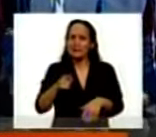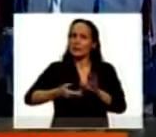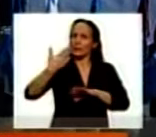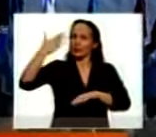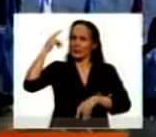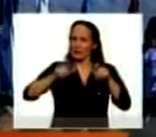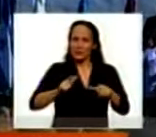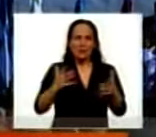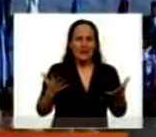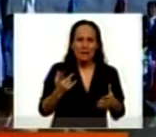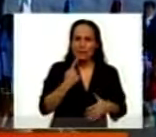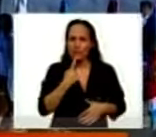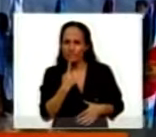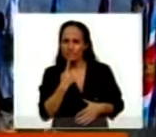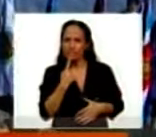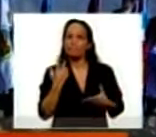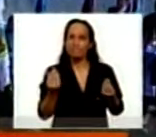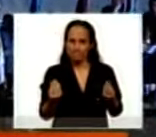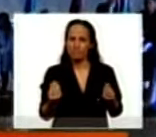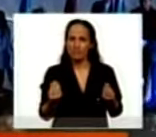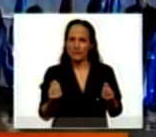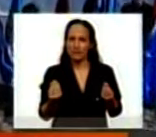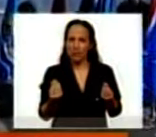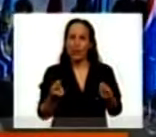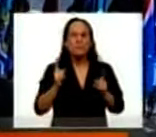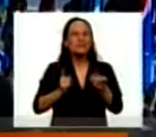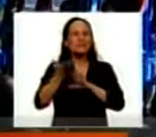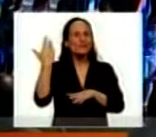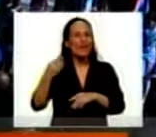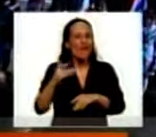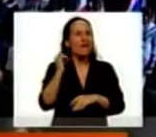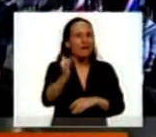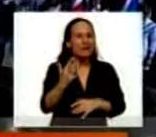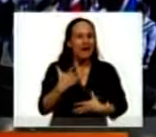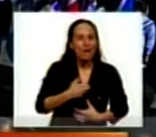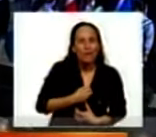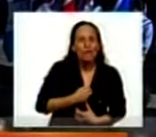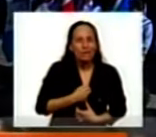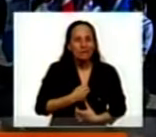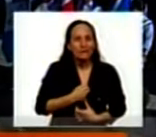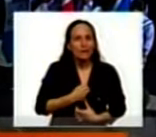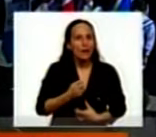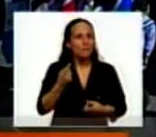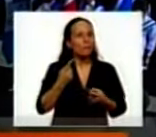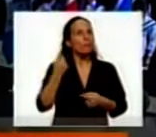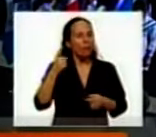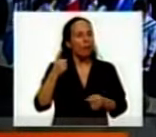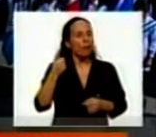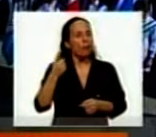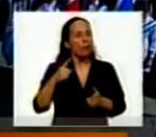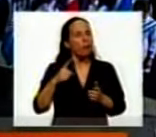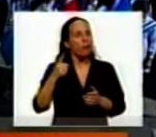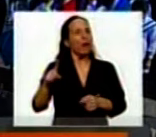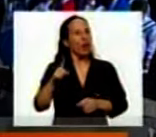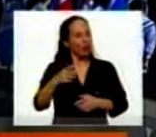dudas, tuvieron miedos, estas angustias de las que le hablé al principio, pero el coraje, la